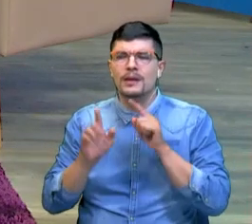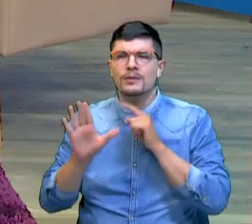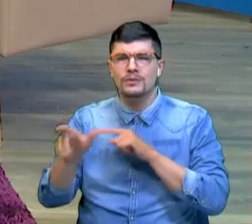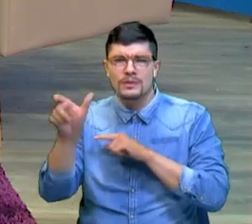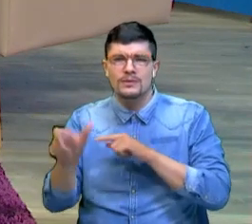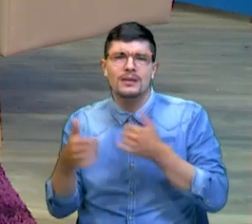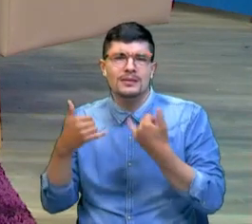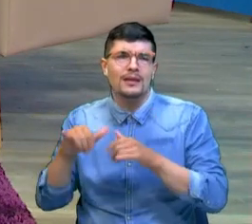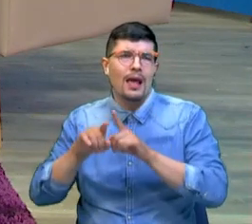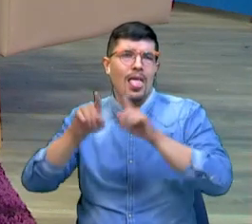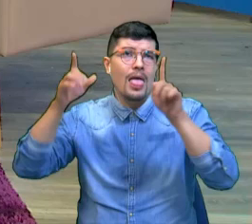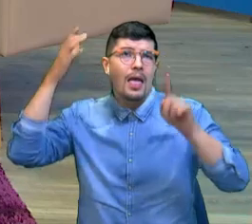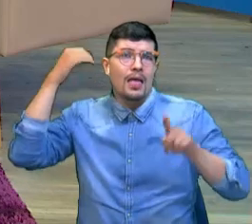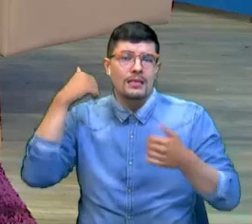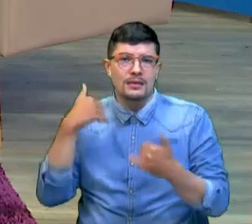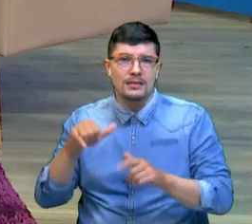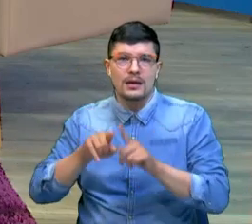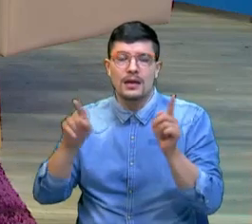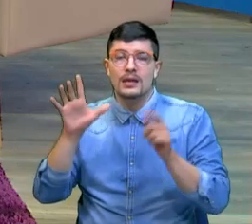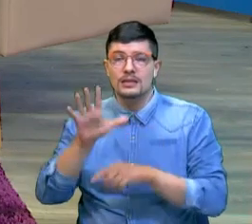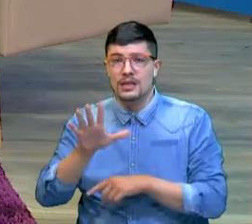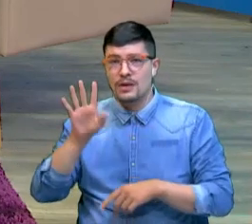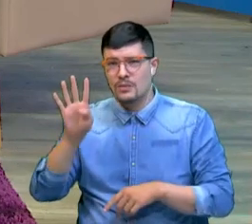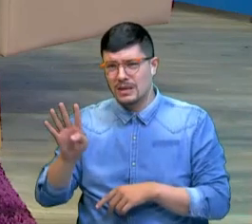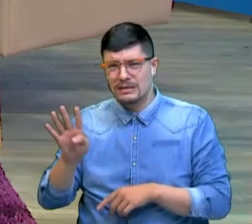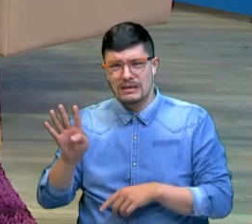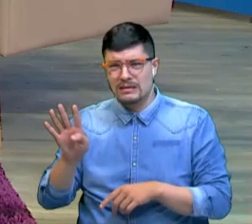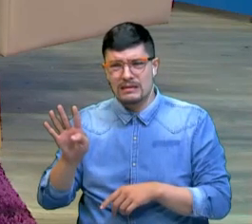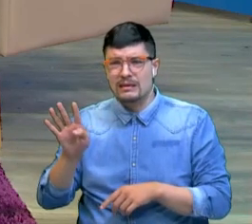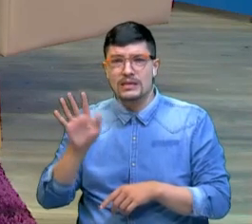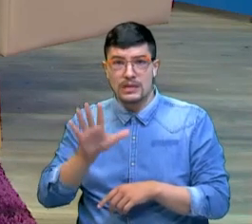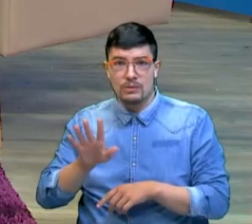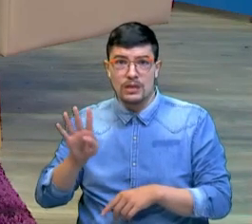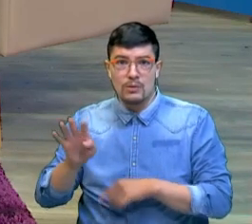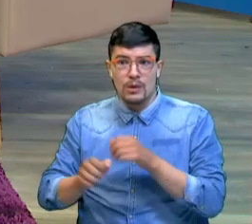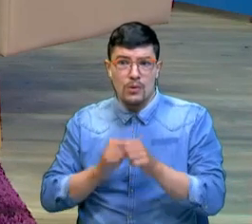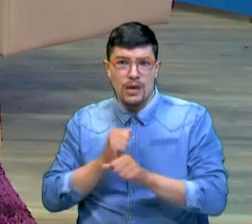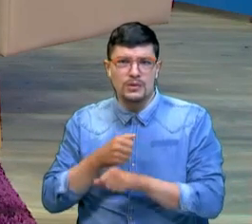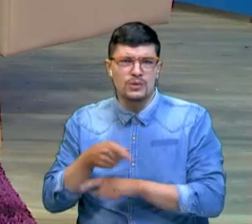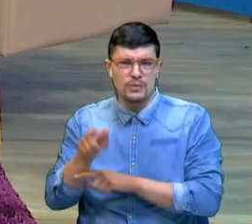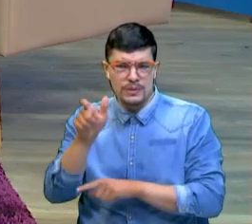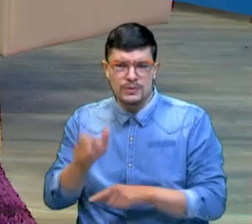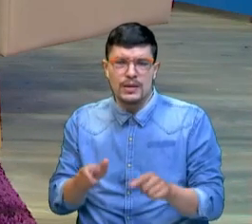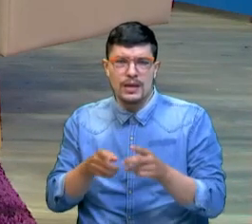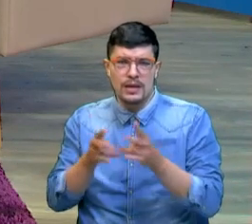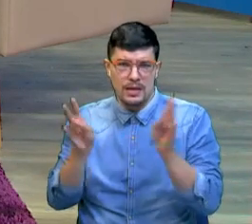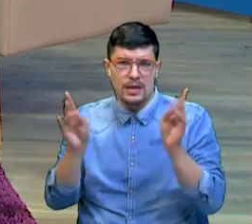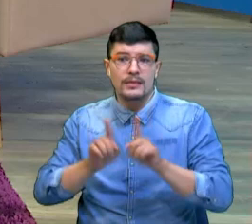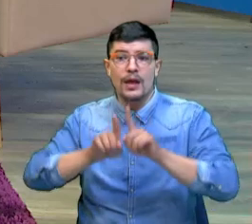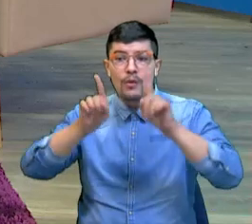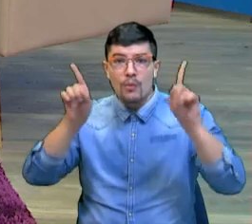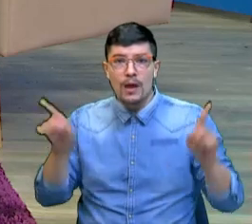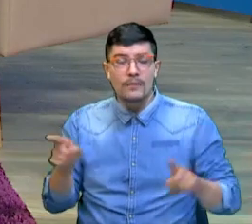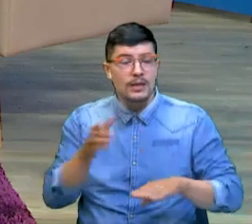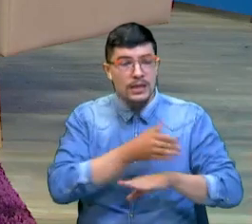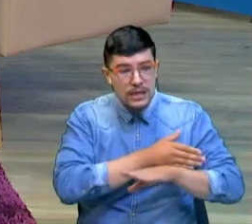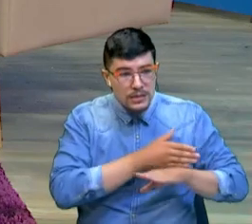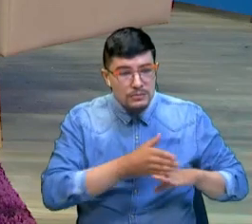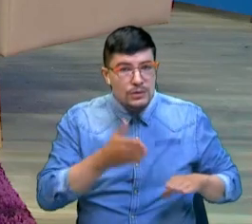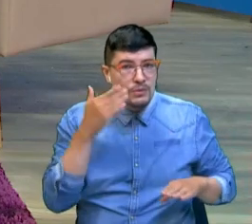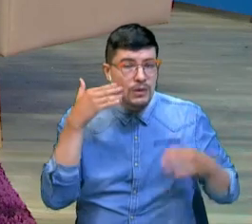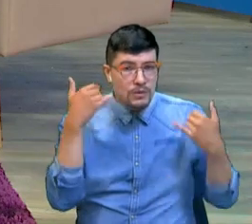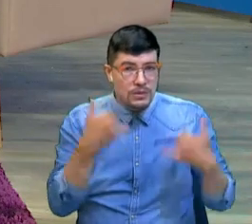hace mucho rato. Tenía 50 y pico de años de separado, separado de cuerpo. Luego, ya cuando ya se